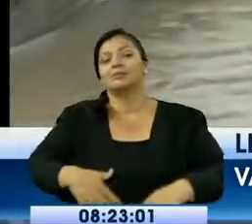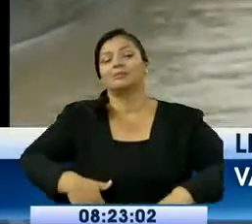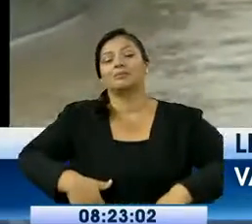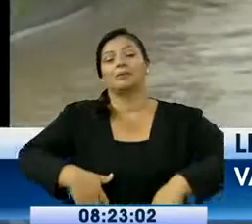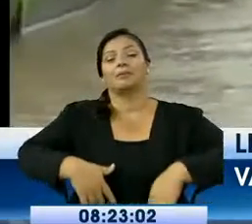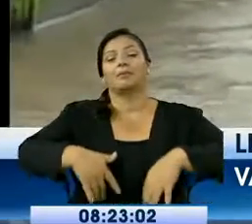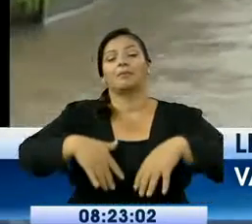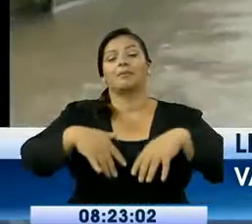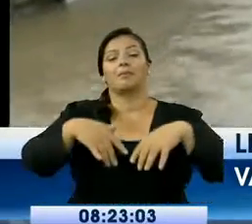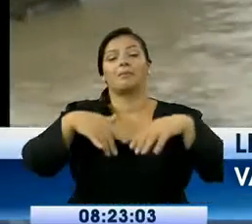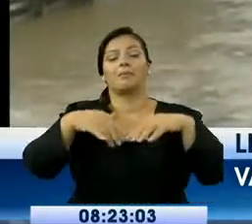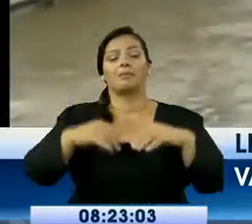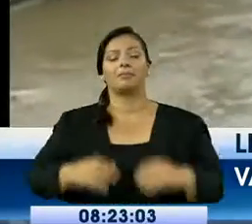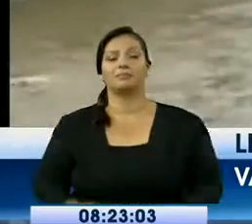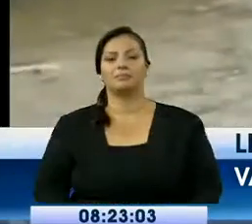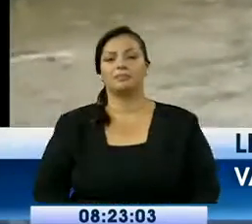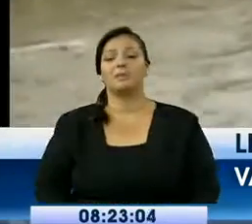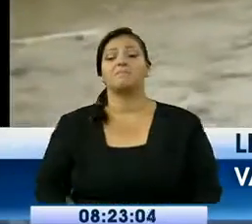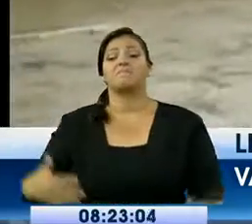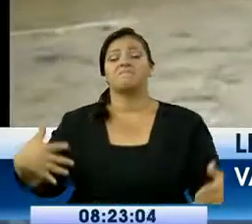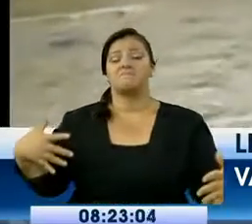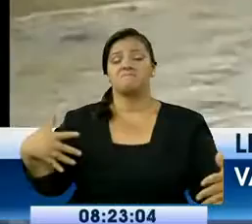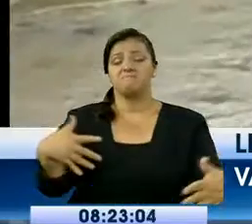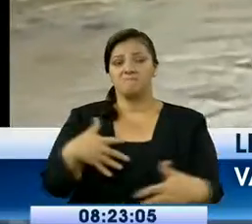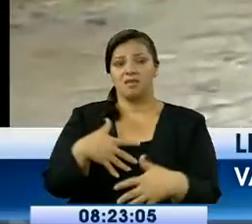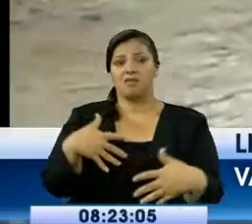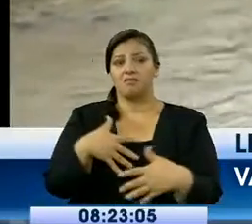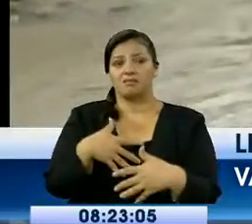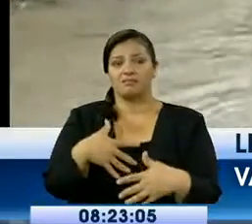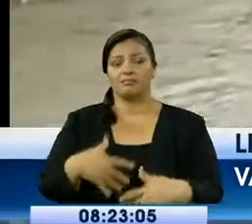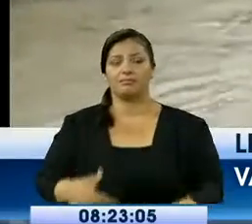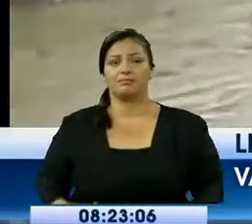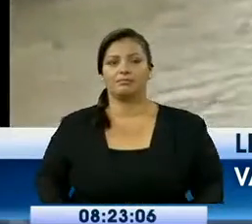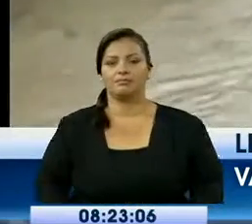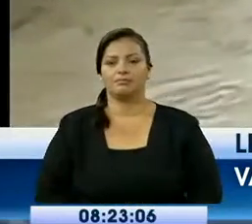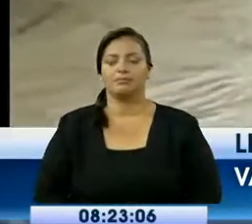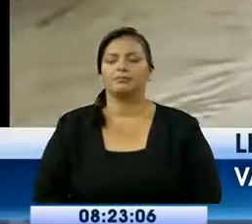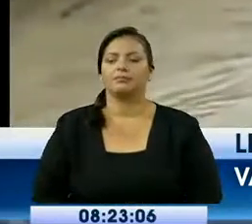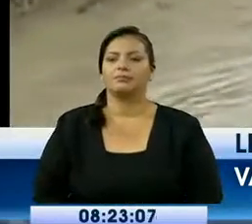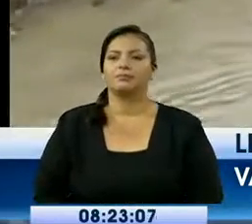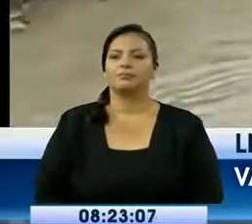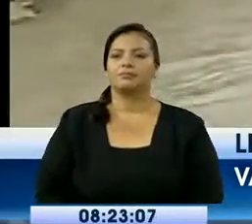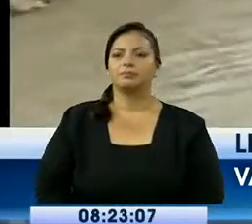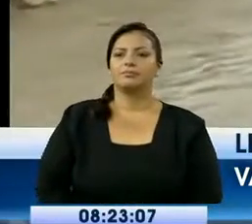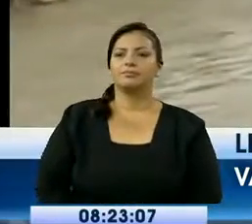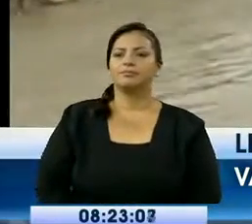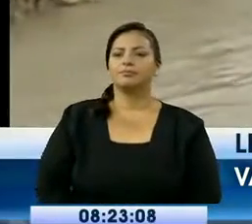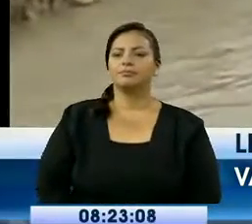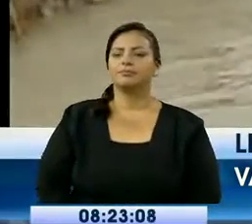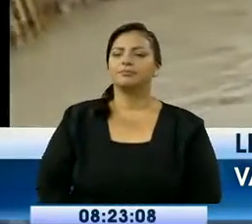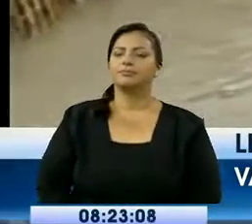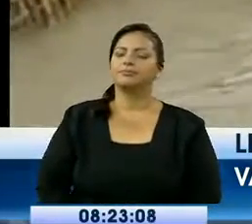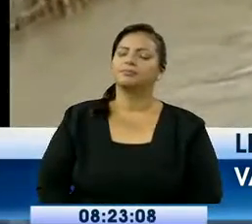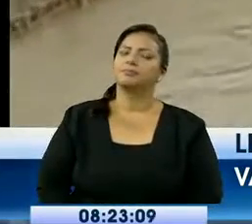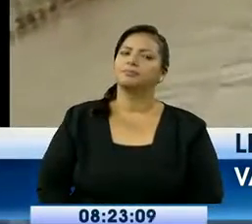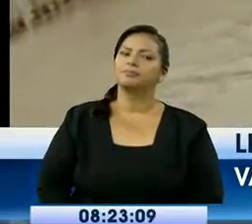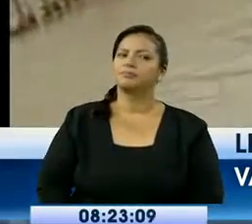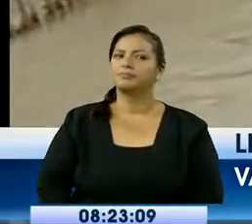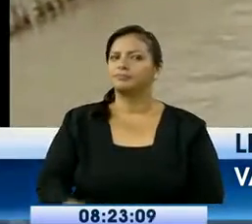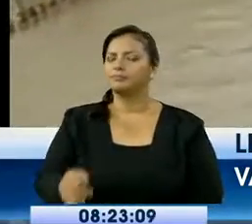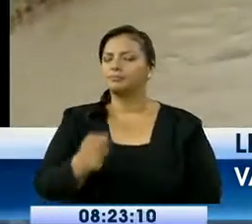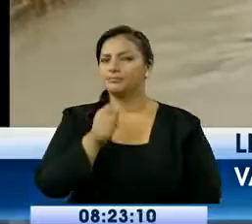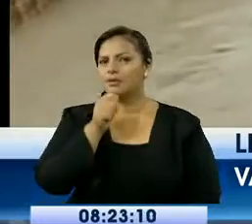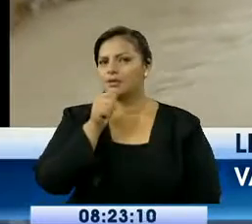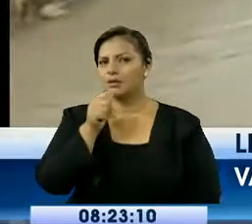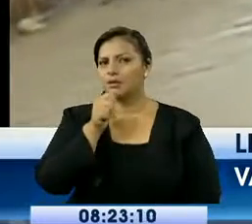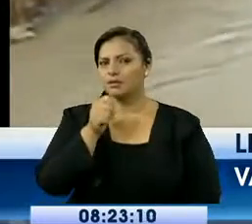a enfocarnos en otro aspecto que ya nos señalaba el amigo en una entrevista hace unos instantes. Pero vamos a enfocarnos por acá a ver si